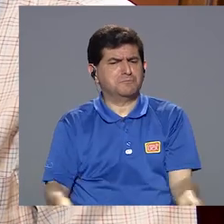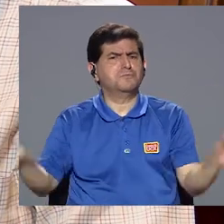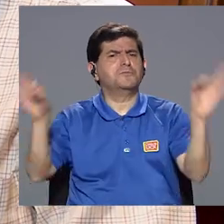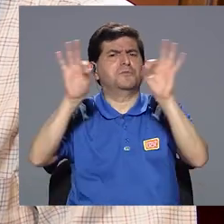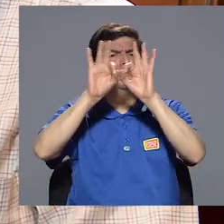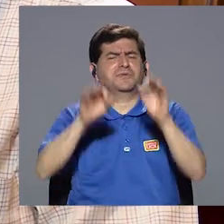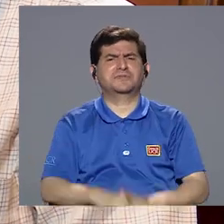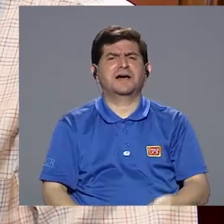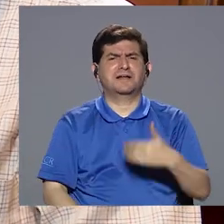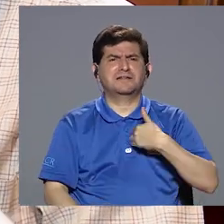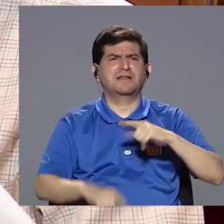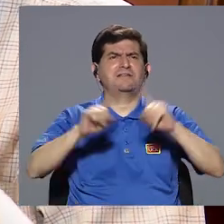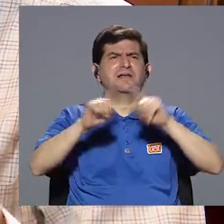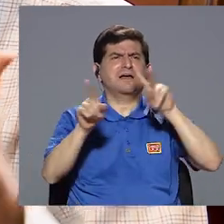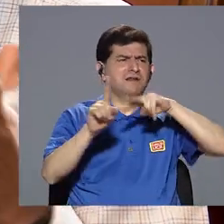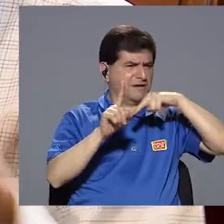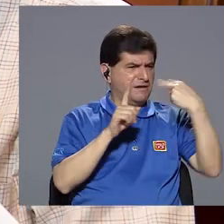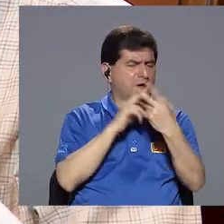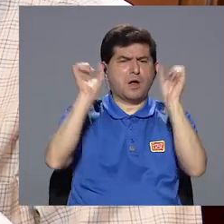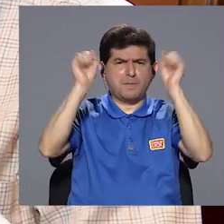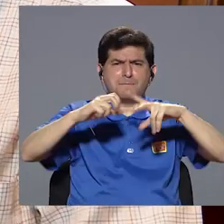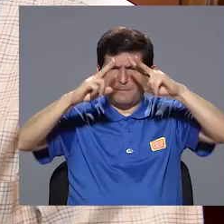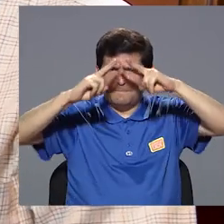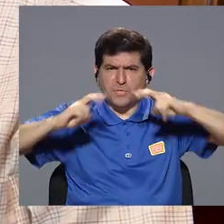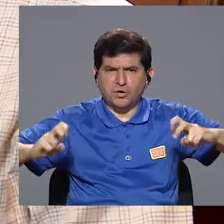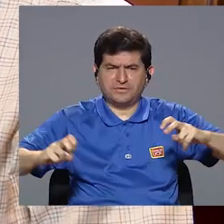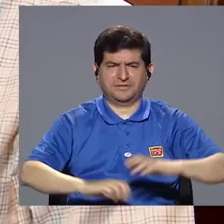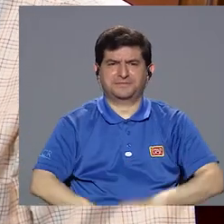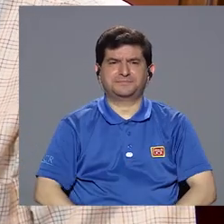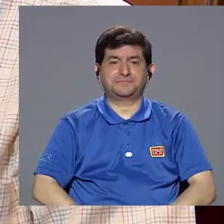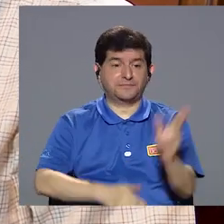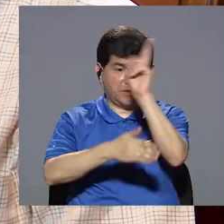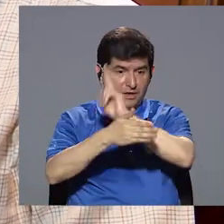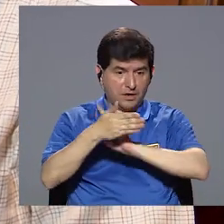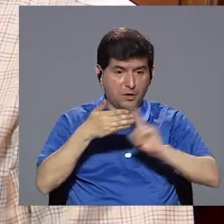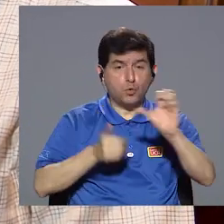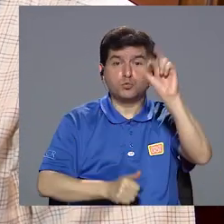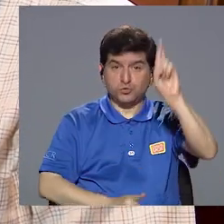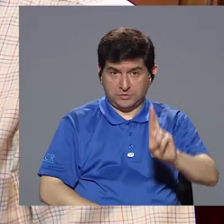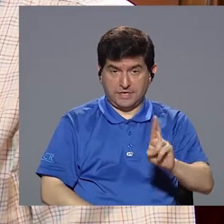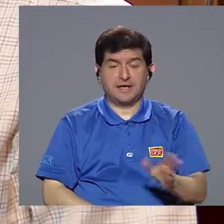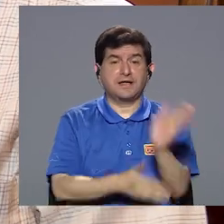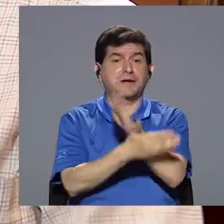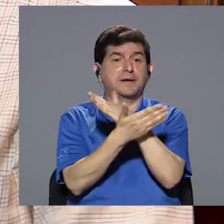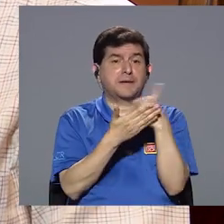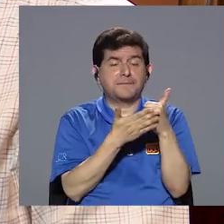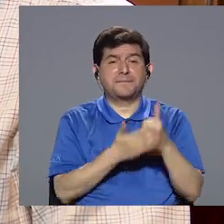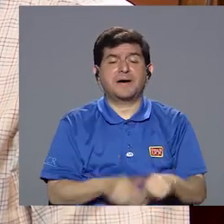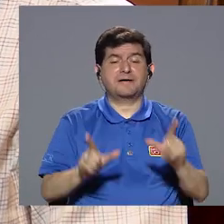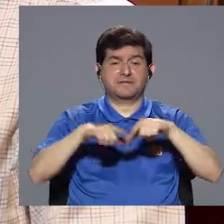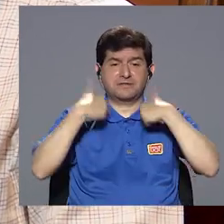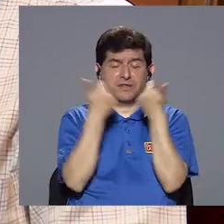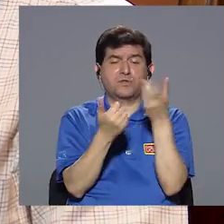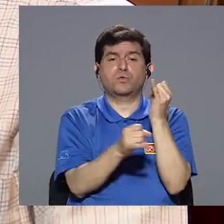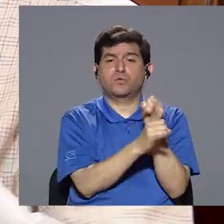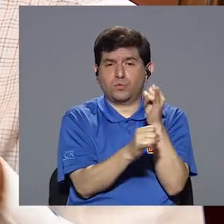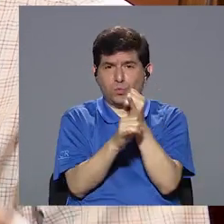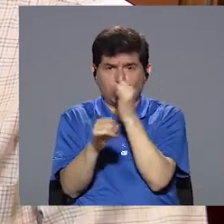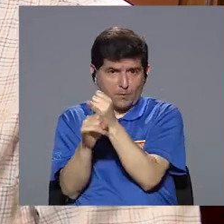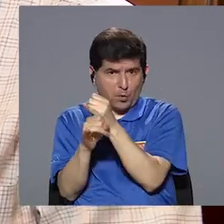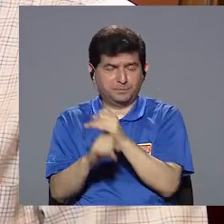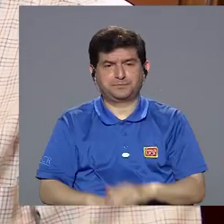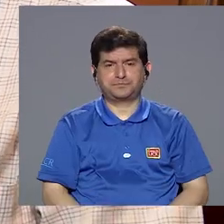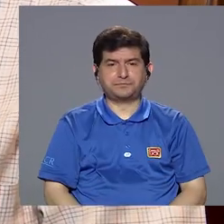tocas es sumamente importante y tiene varios ángulos que se le pueden analizar la universidad de costa rica forma parte de un